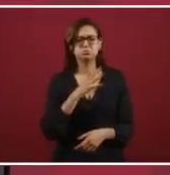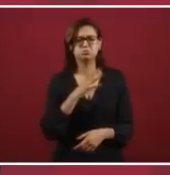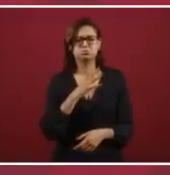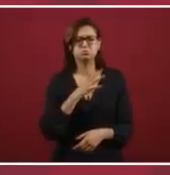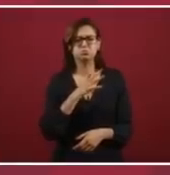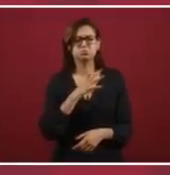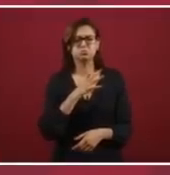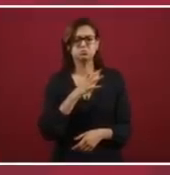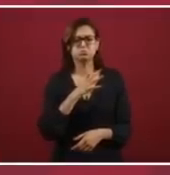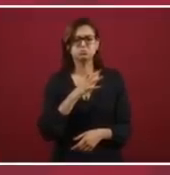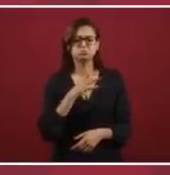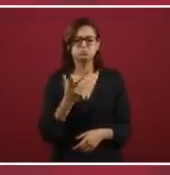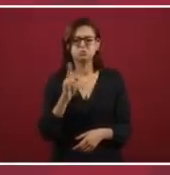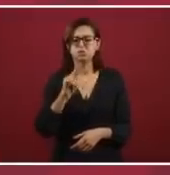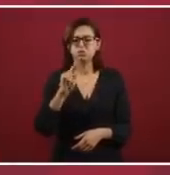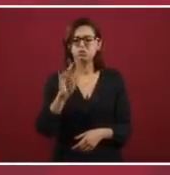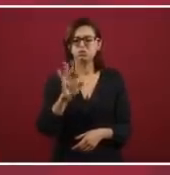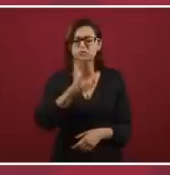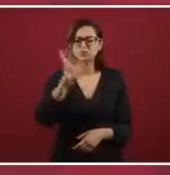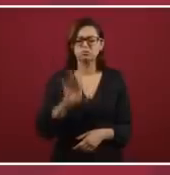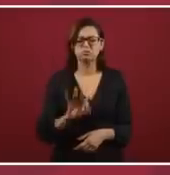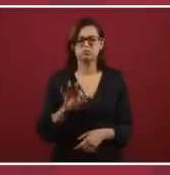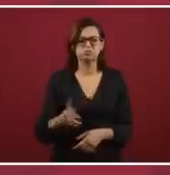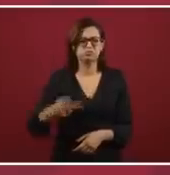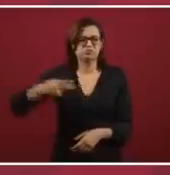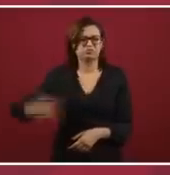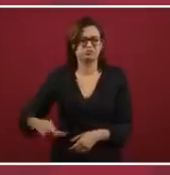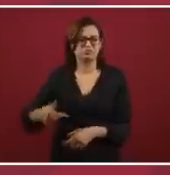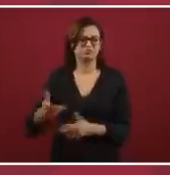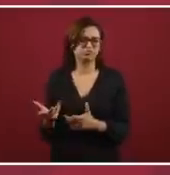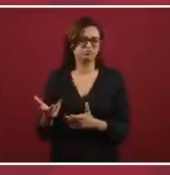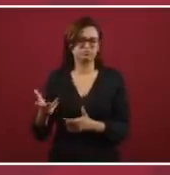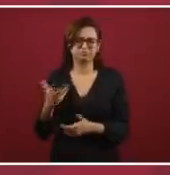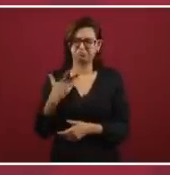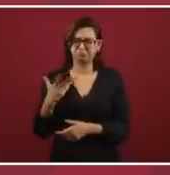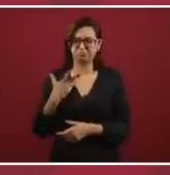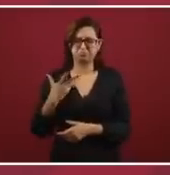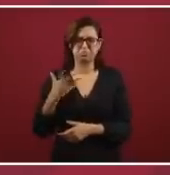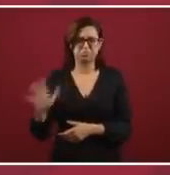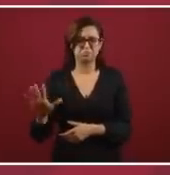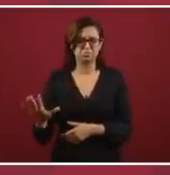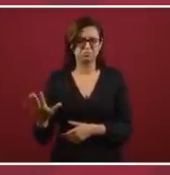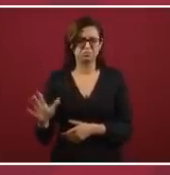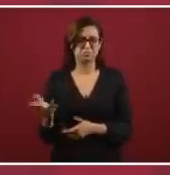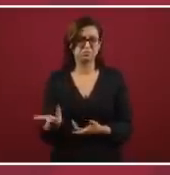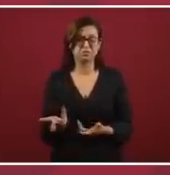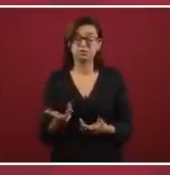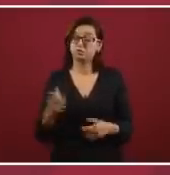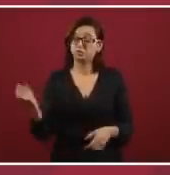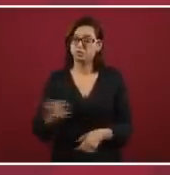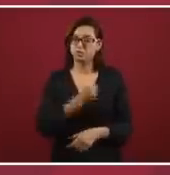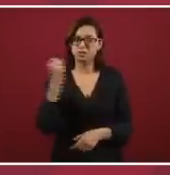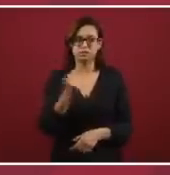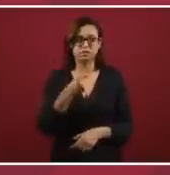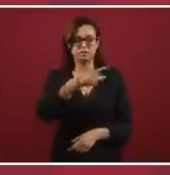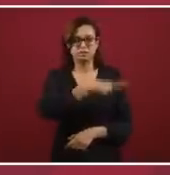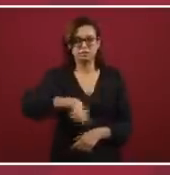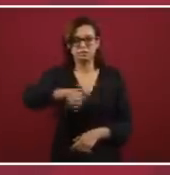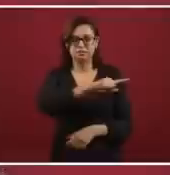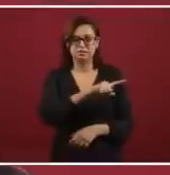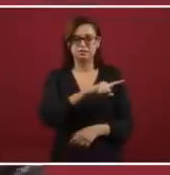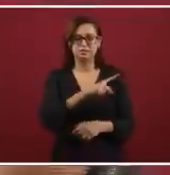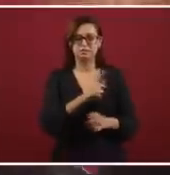cuenta con el 80% del potencial petrolero. No les alcanzó el tiempo